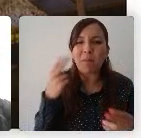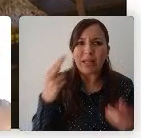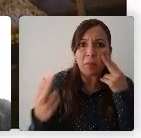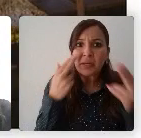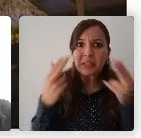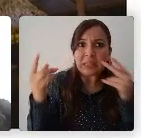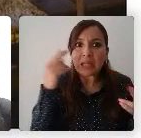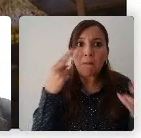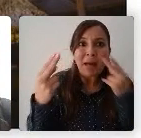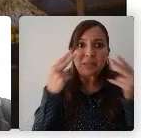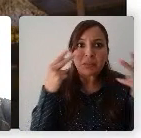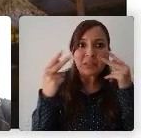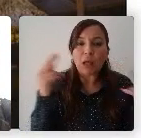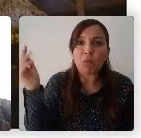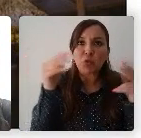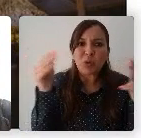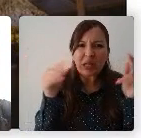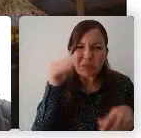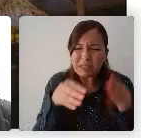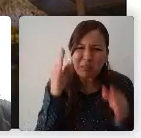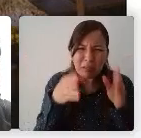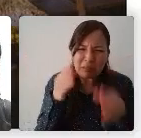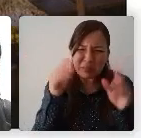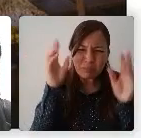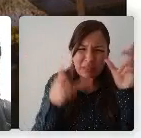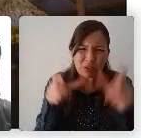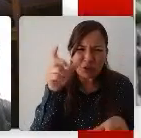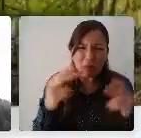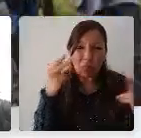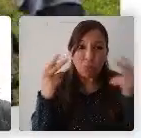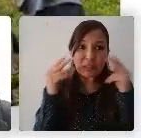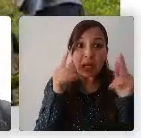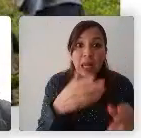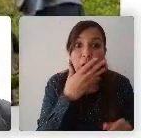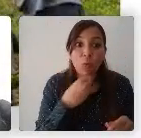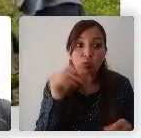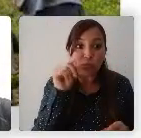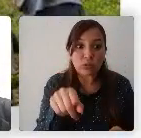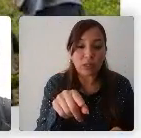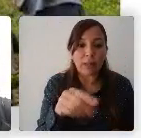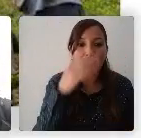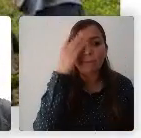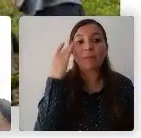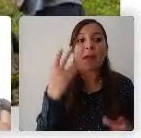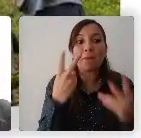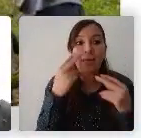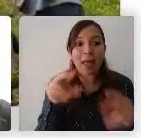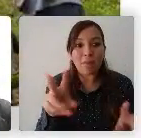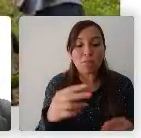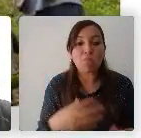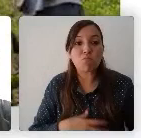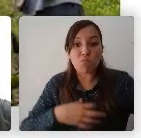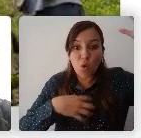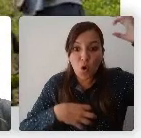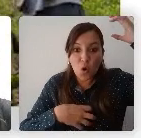de la región San Martín, ¿no? Entonces, estamos hablando que hay un número interesante de viajeros que busca